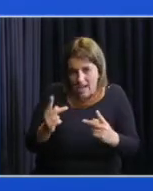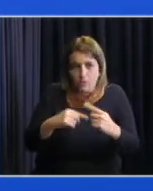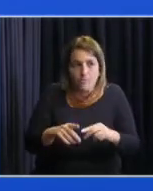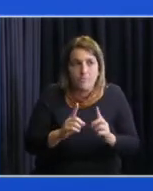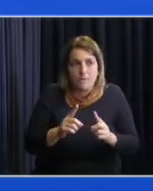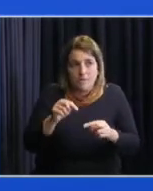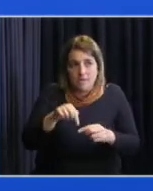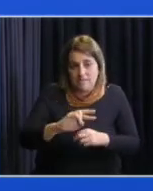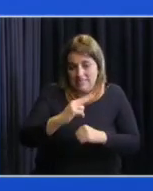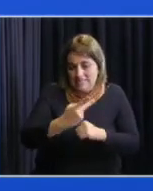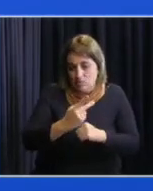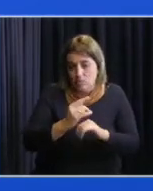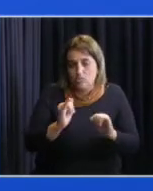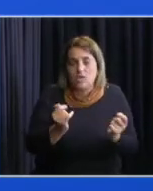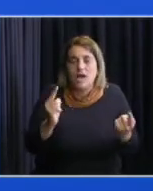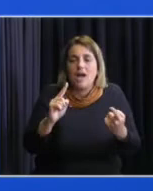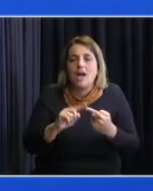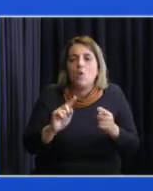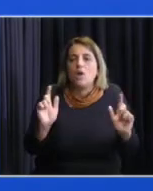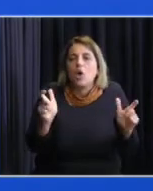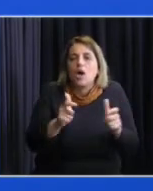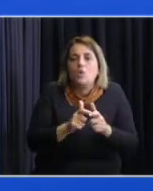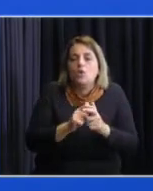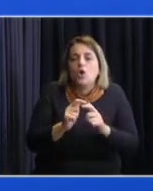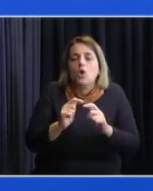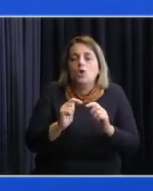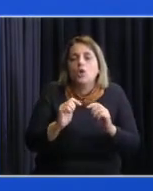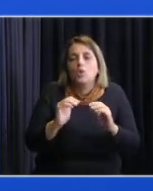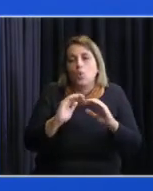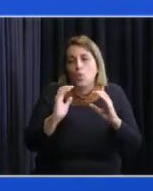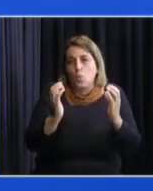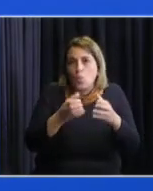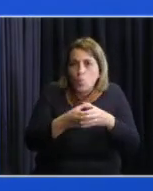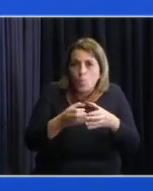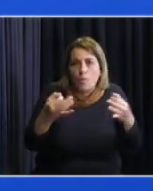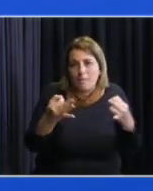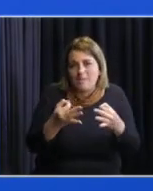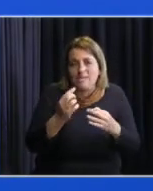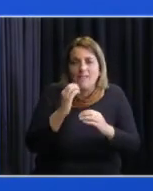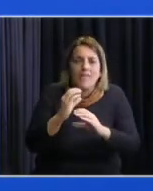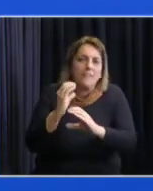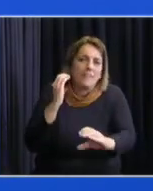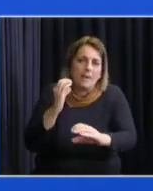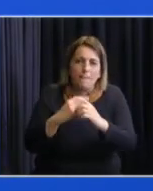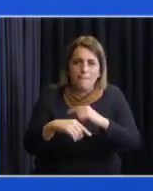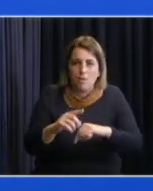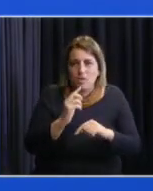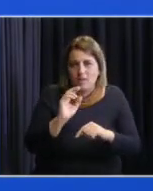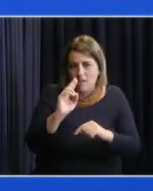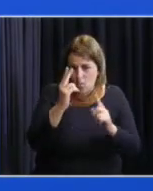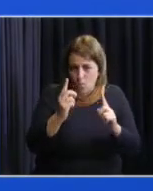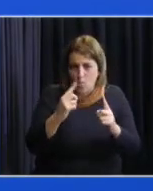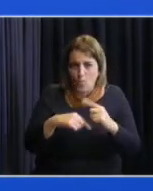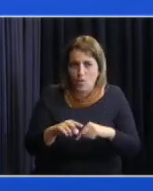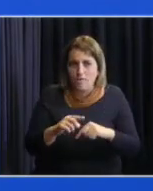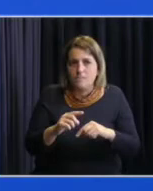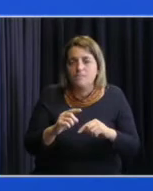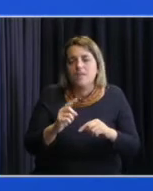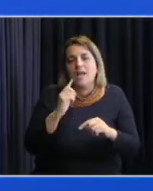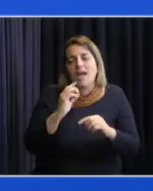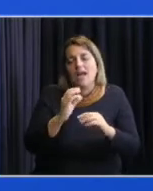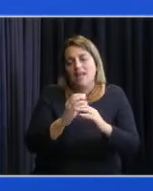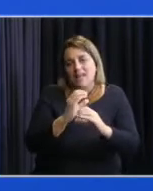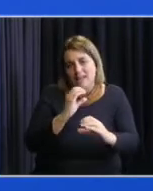nuevas medidas: que el uso del tapabocas se extienda no solo al personal del transporte, sino también a